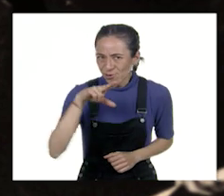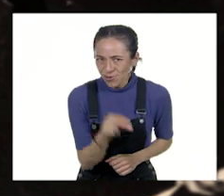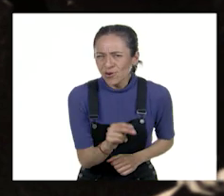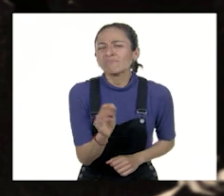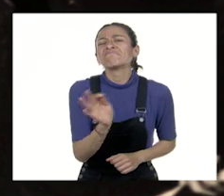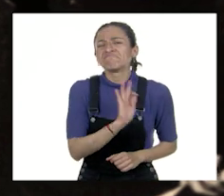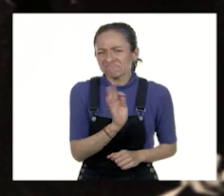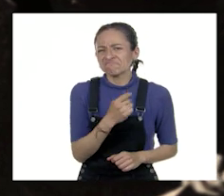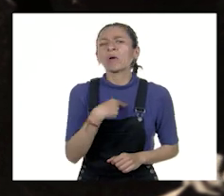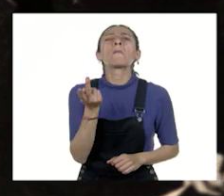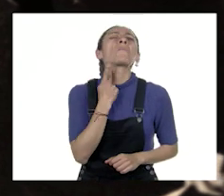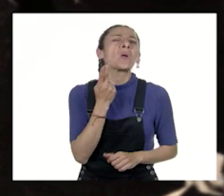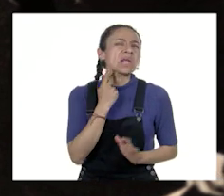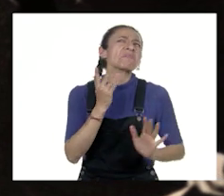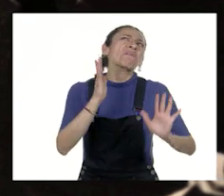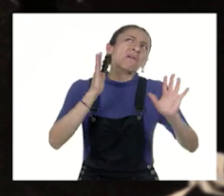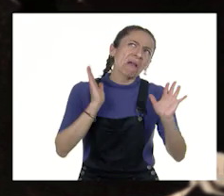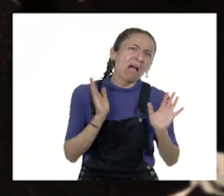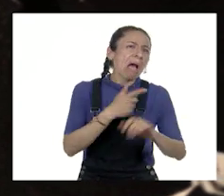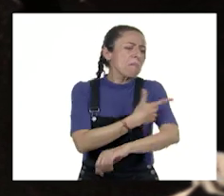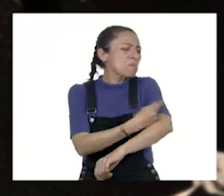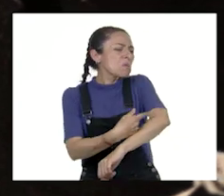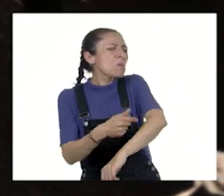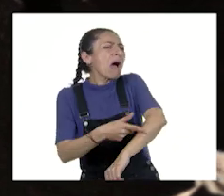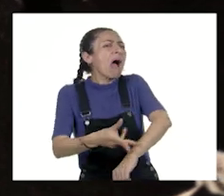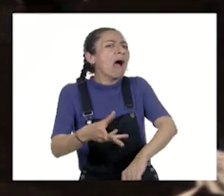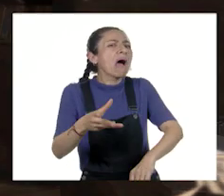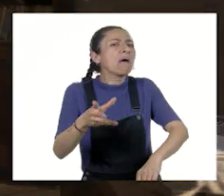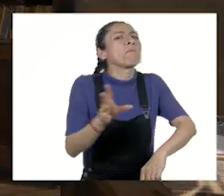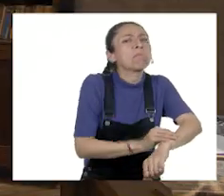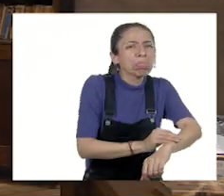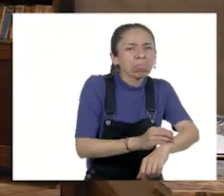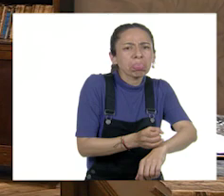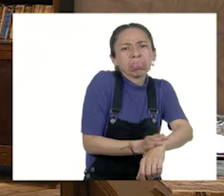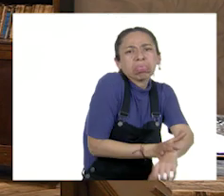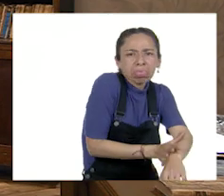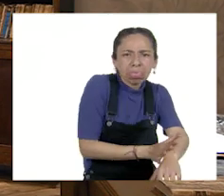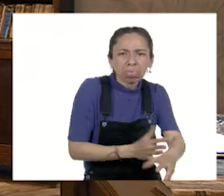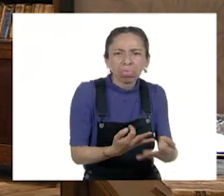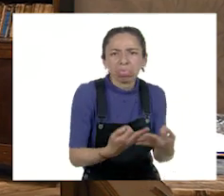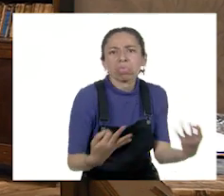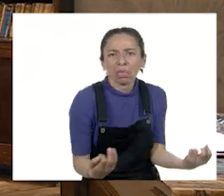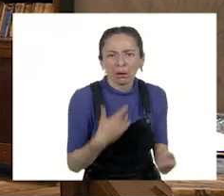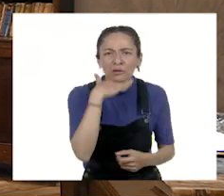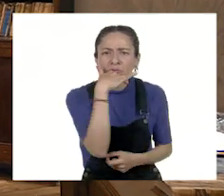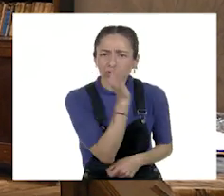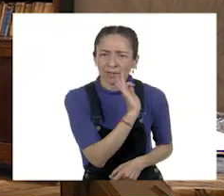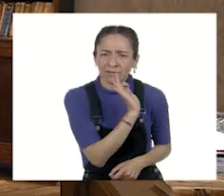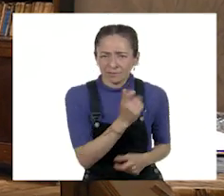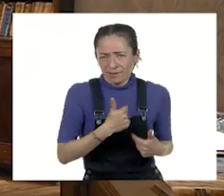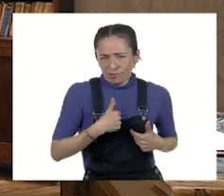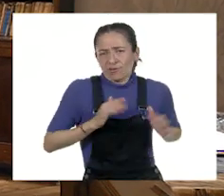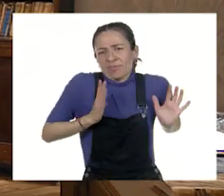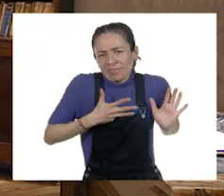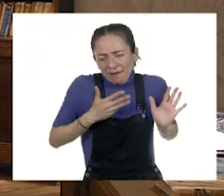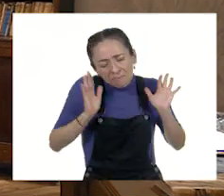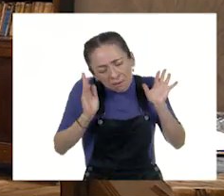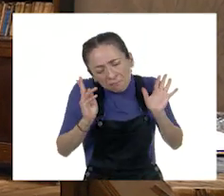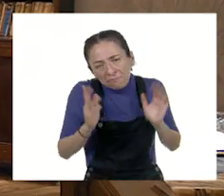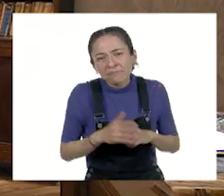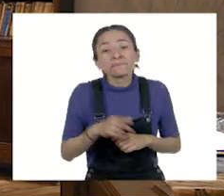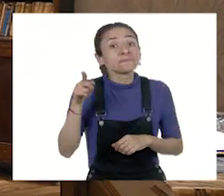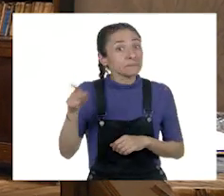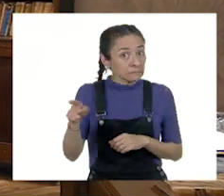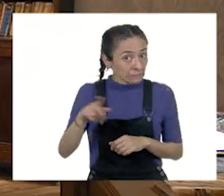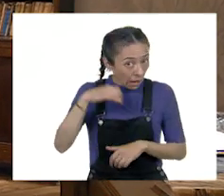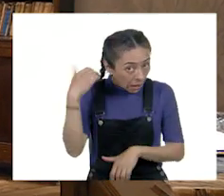mancha de lodo todavía se conserva entre mis plumas. Pero las cosas para el diputado Pallavicini todavía no terminaban. Así